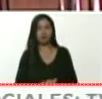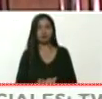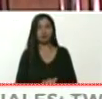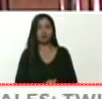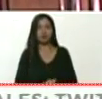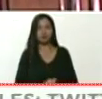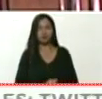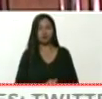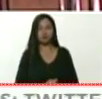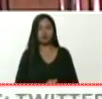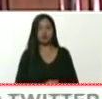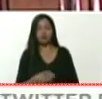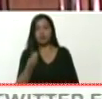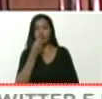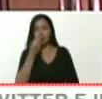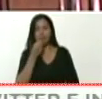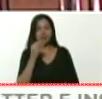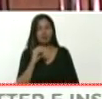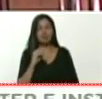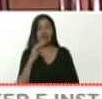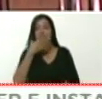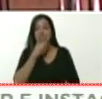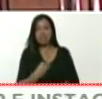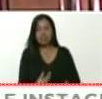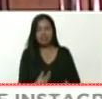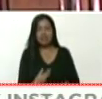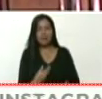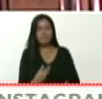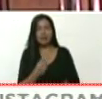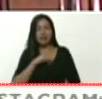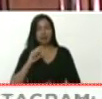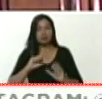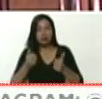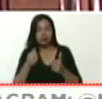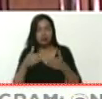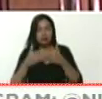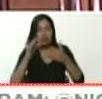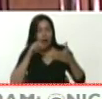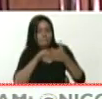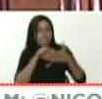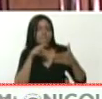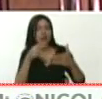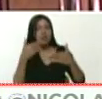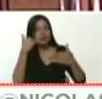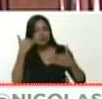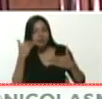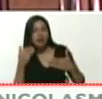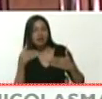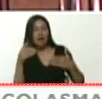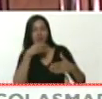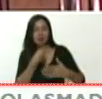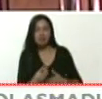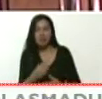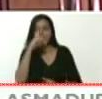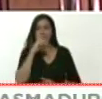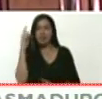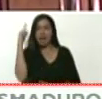del plato navideño del pueblo venezolano. Estamos en las puertas de Navidad. ¿Ustedes se han dado cuenta cómo ha pasado el